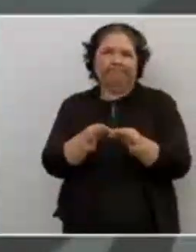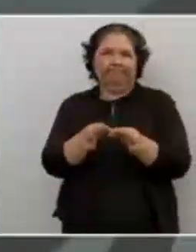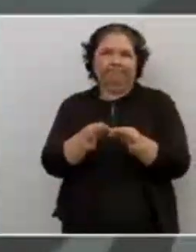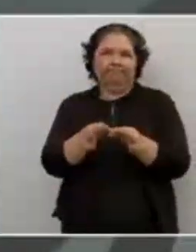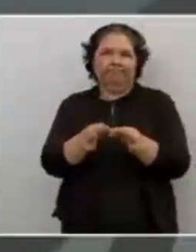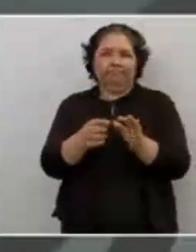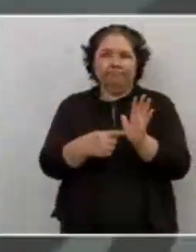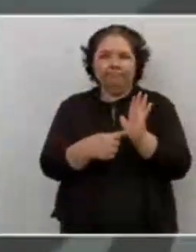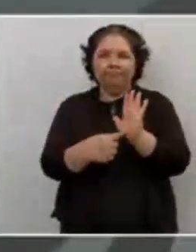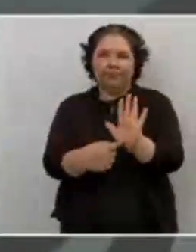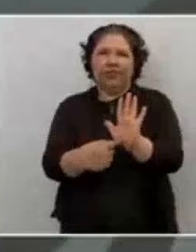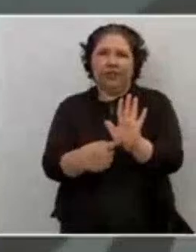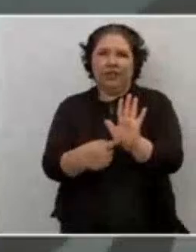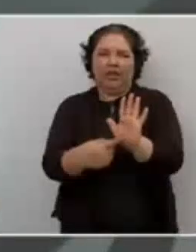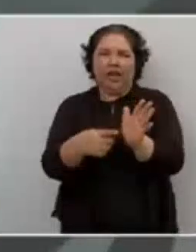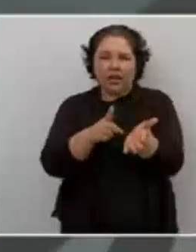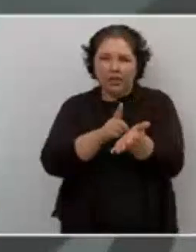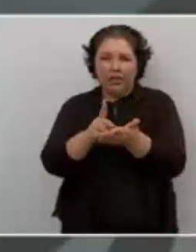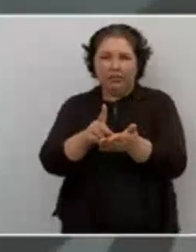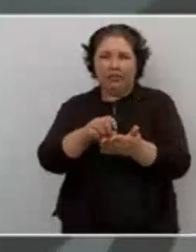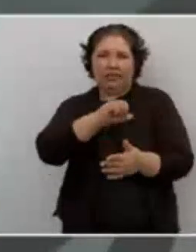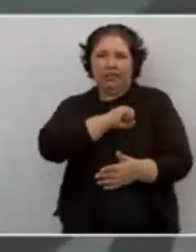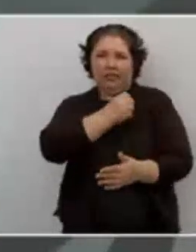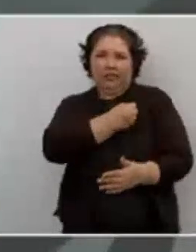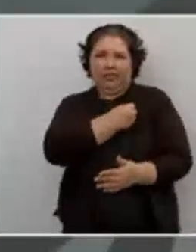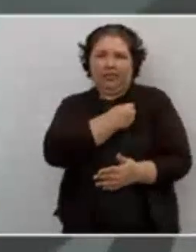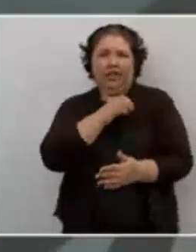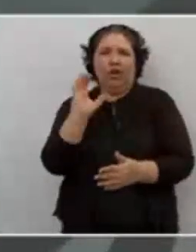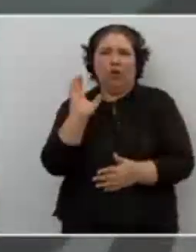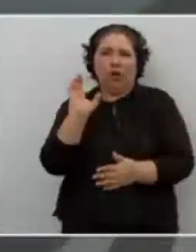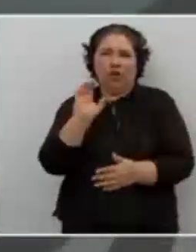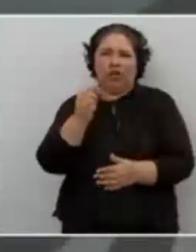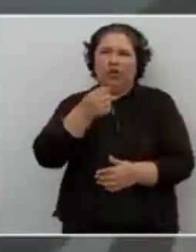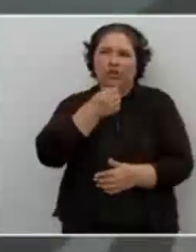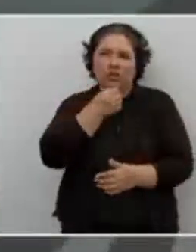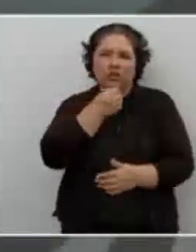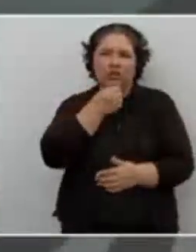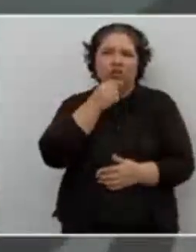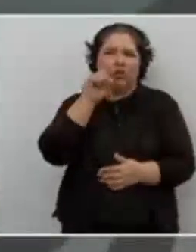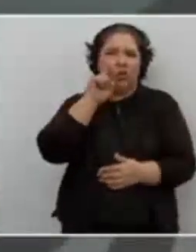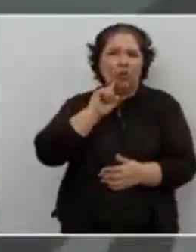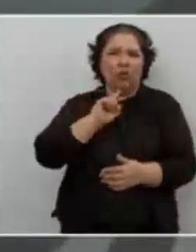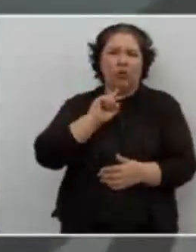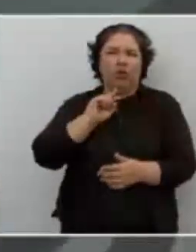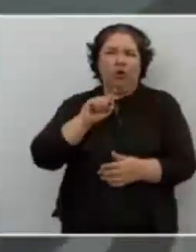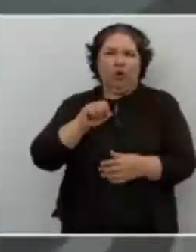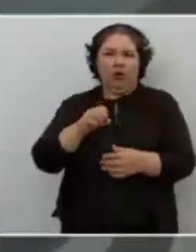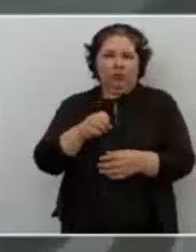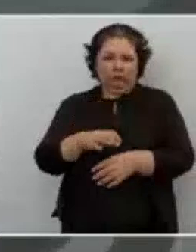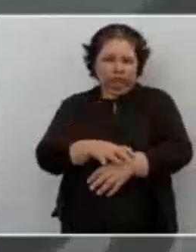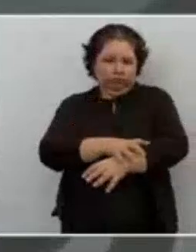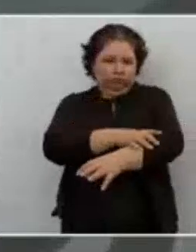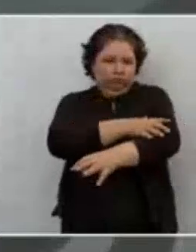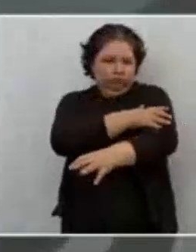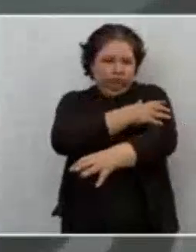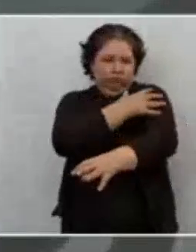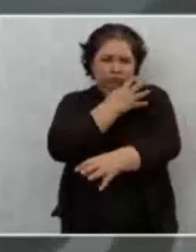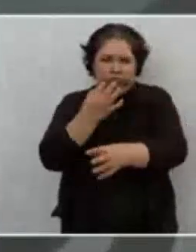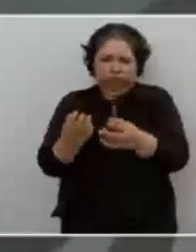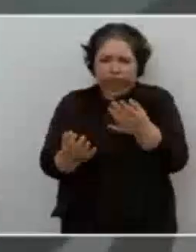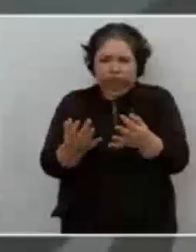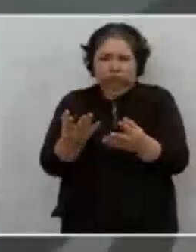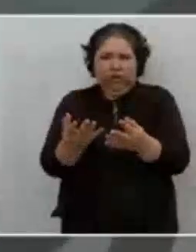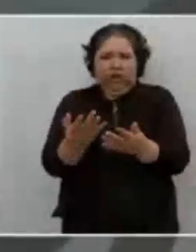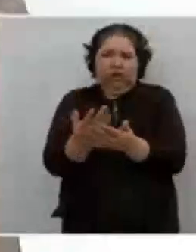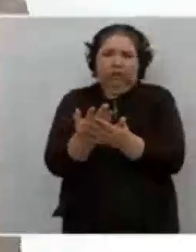tangible. El derecho a la salud se cumple cuando una niña que sufre una quemadura grave no tiene que esperar horas o